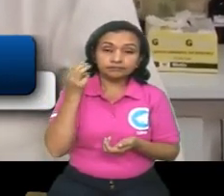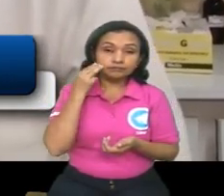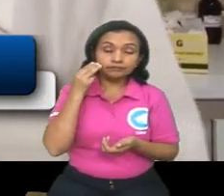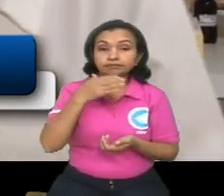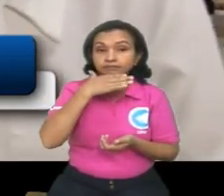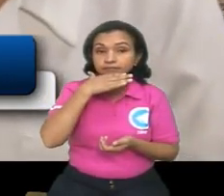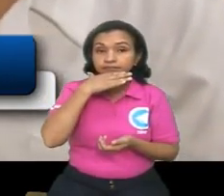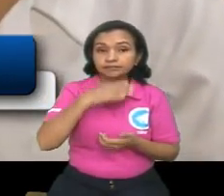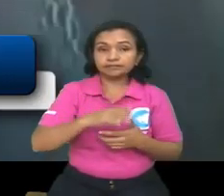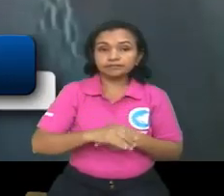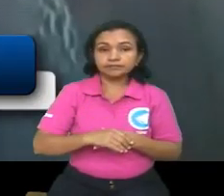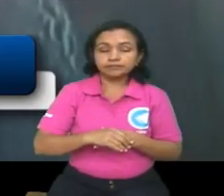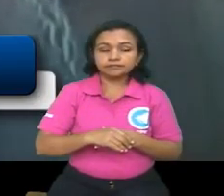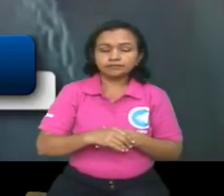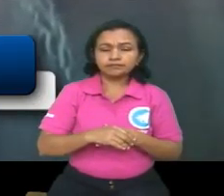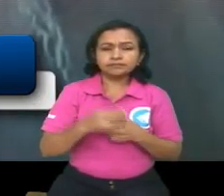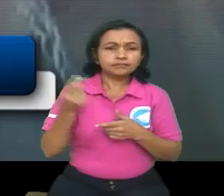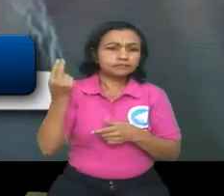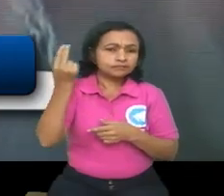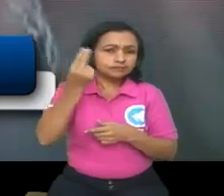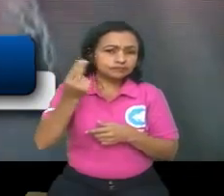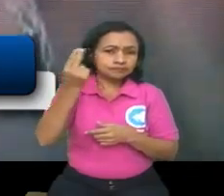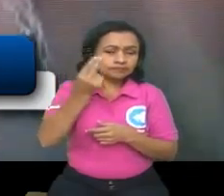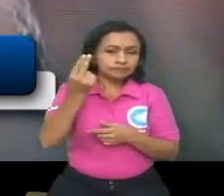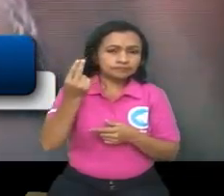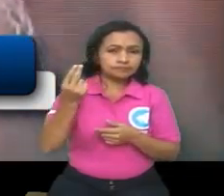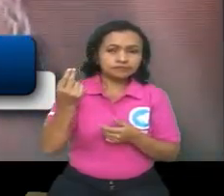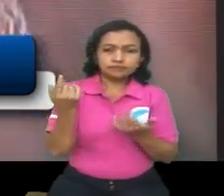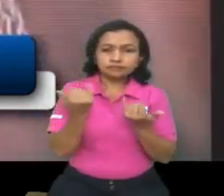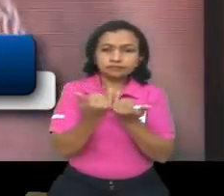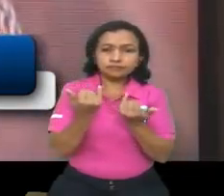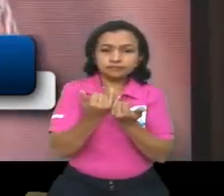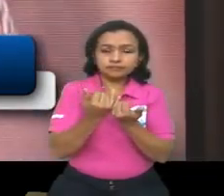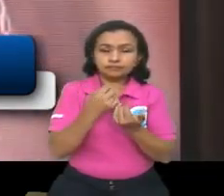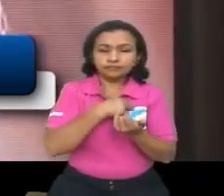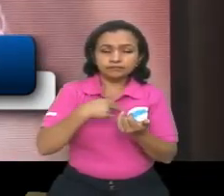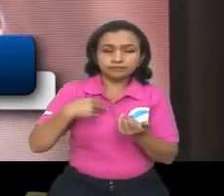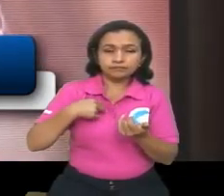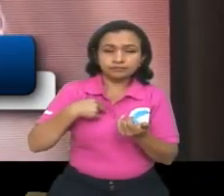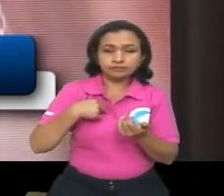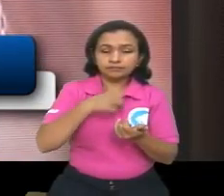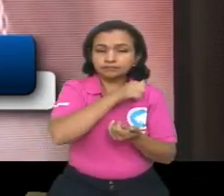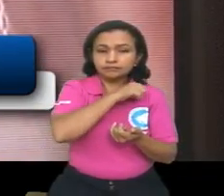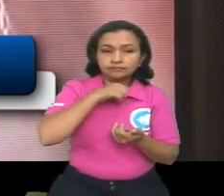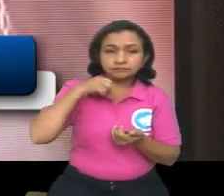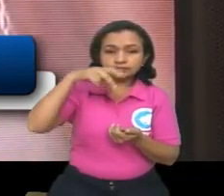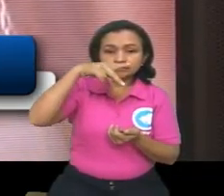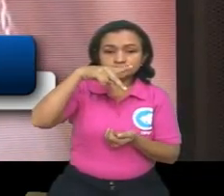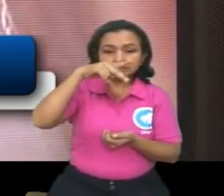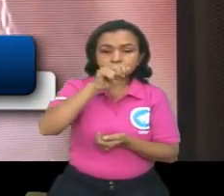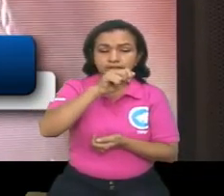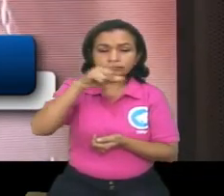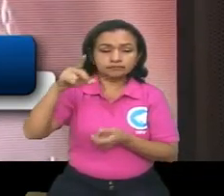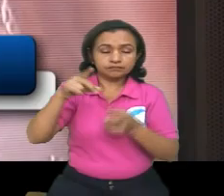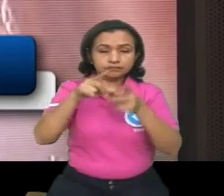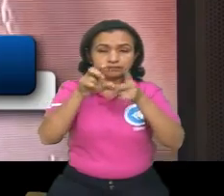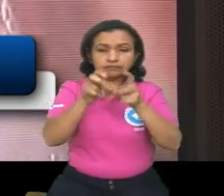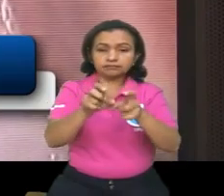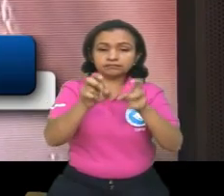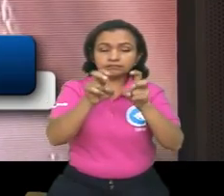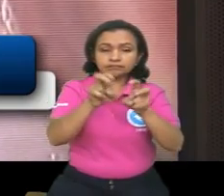Ahora, ¿qué equipo se utilizan, los instrumentos que se utilizan al momento de realizar la prueba del Papao Nicolau? Okay. ¿Cuánto dura